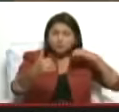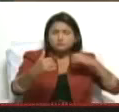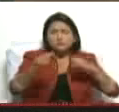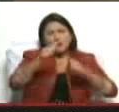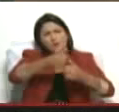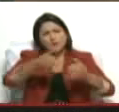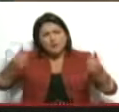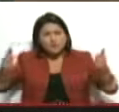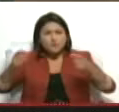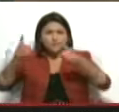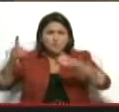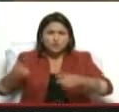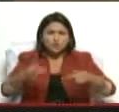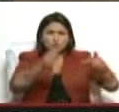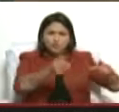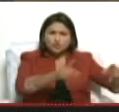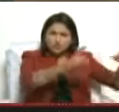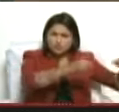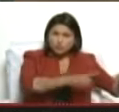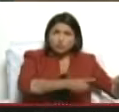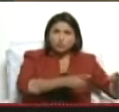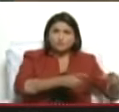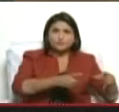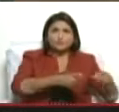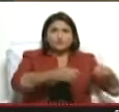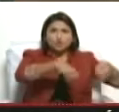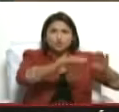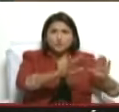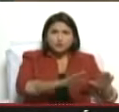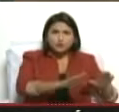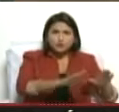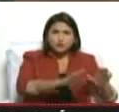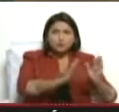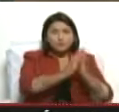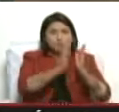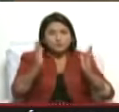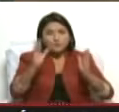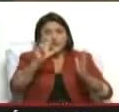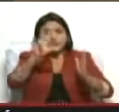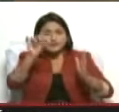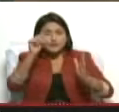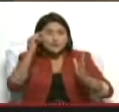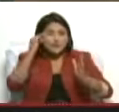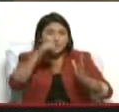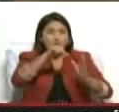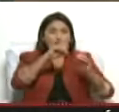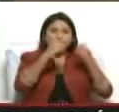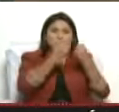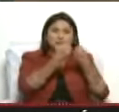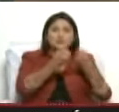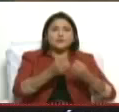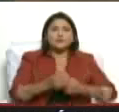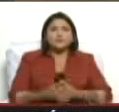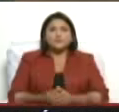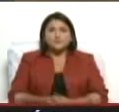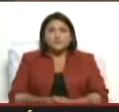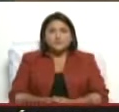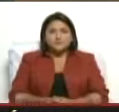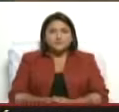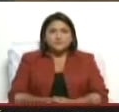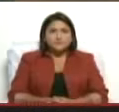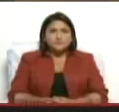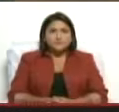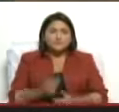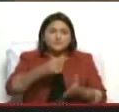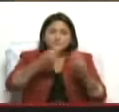decidió verdad decidió suspender temporalmente por 30 días esa oficina y y ese memorándum